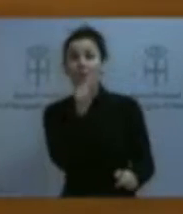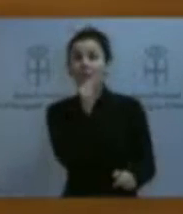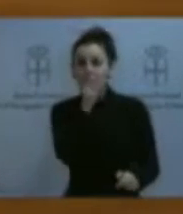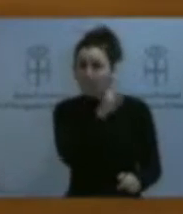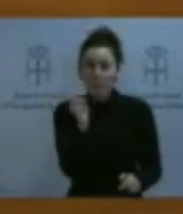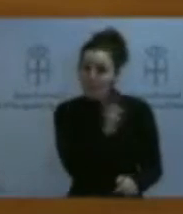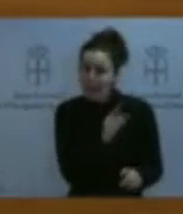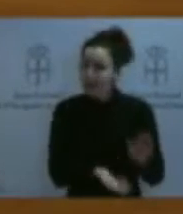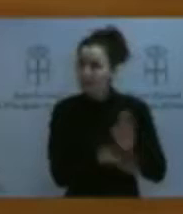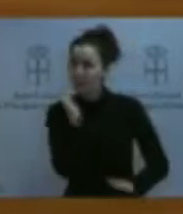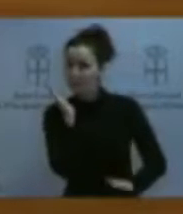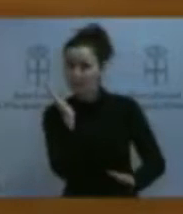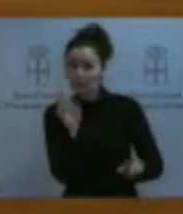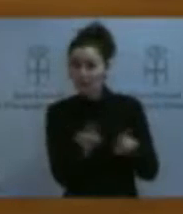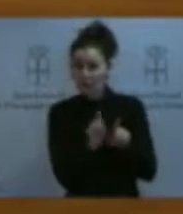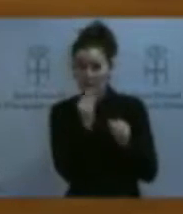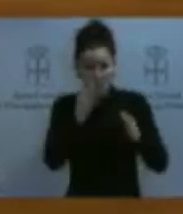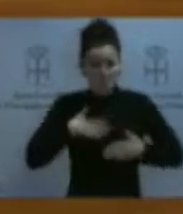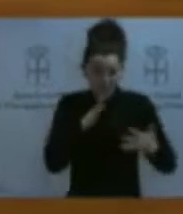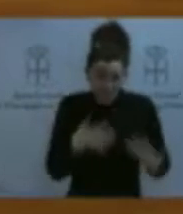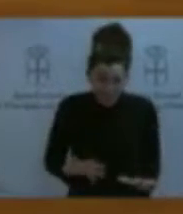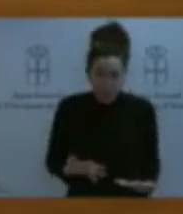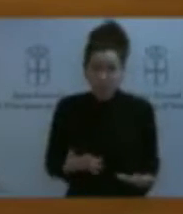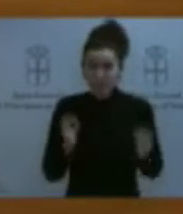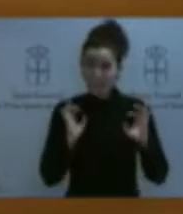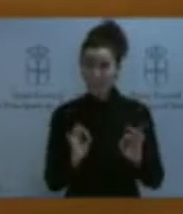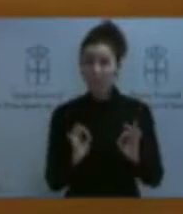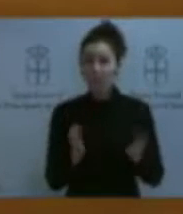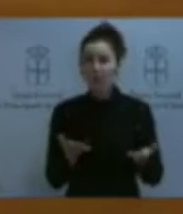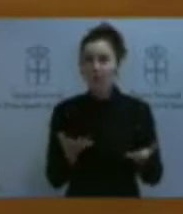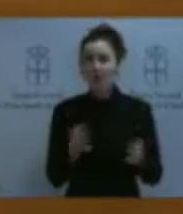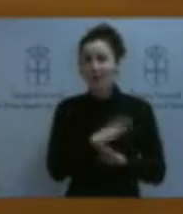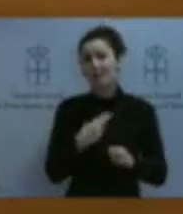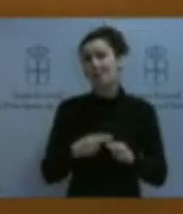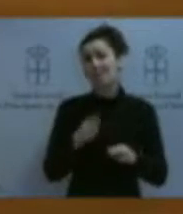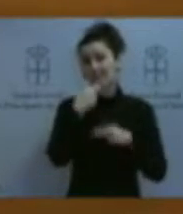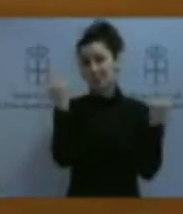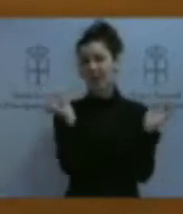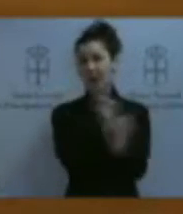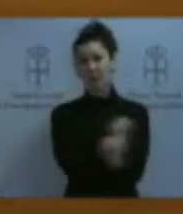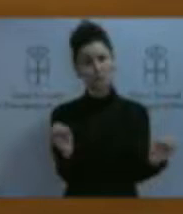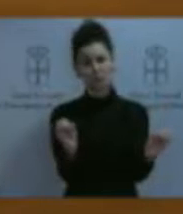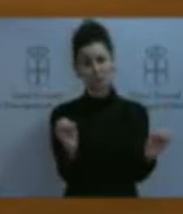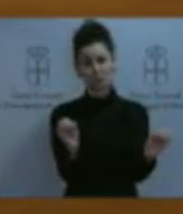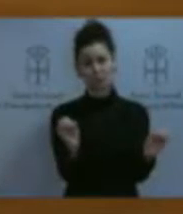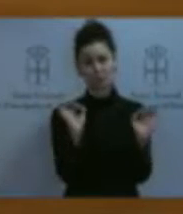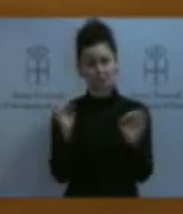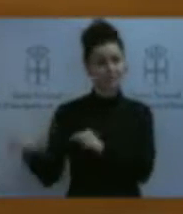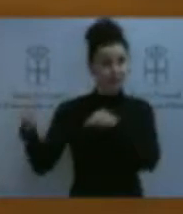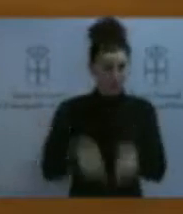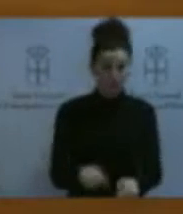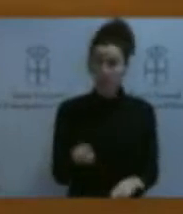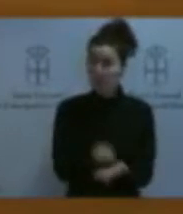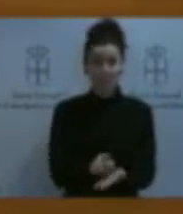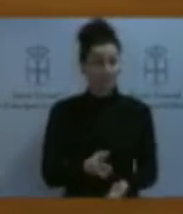es que eran cero las políticas públicas que habían impulsado, cero personas políticas públicas que habían impulsado ese retorno, ¿no? El primer